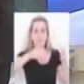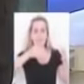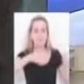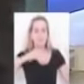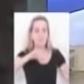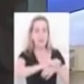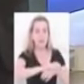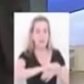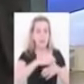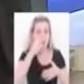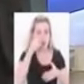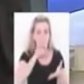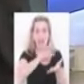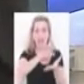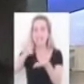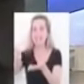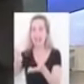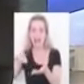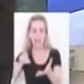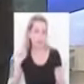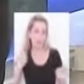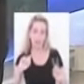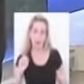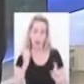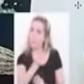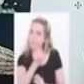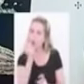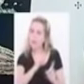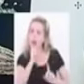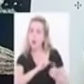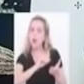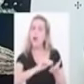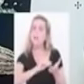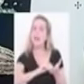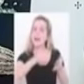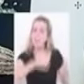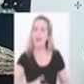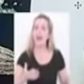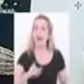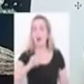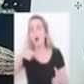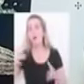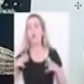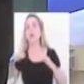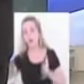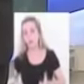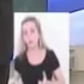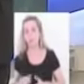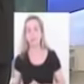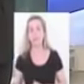desarrollo social es otra de las grandes cajas del gobierno kirchnerista que ahora por supuesto que está siendo